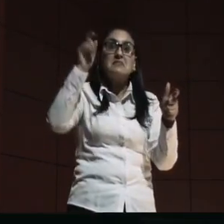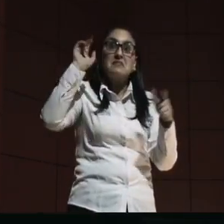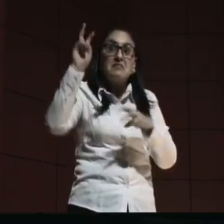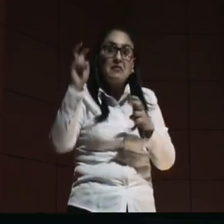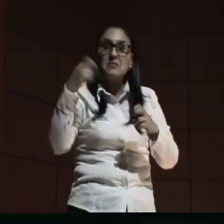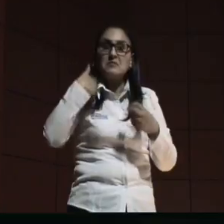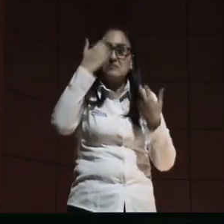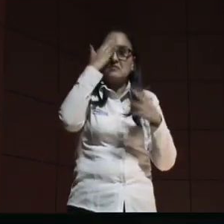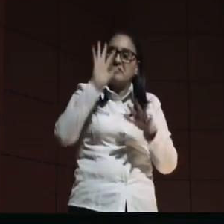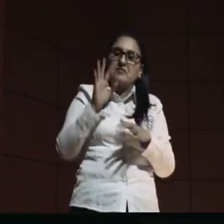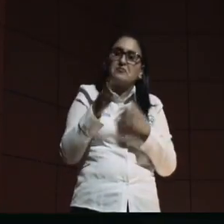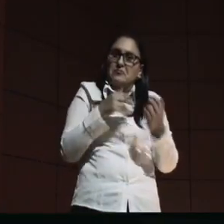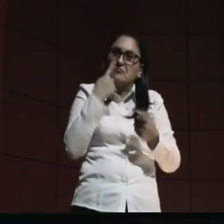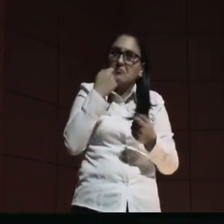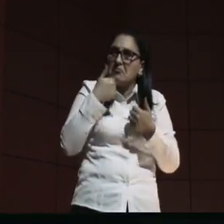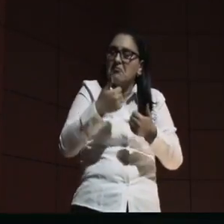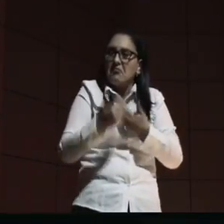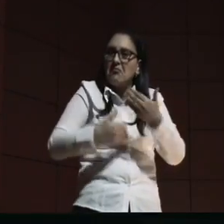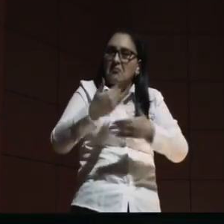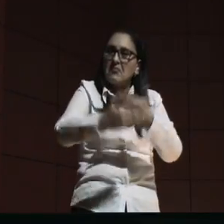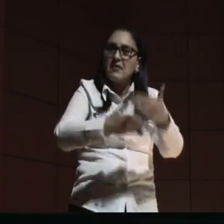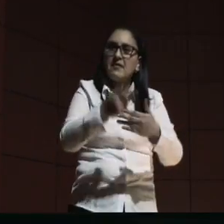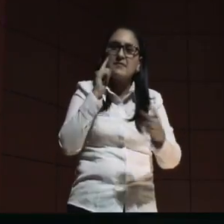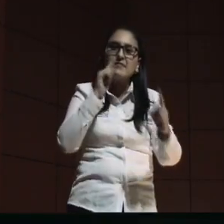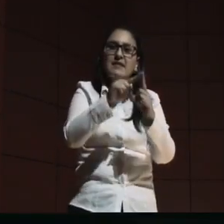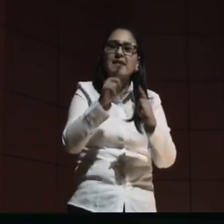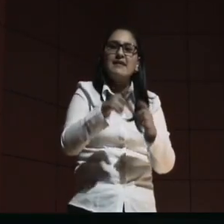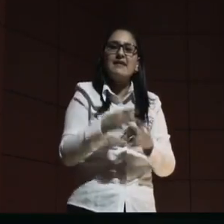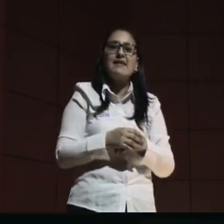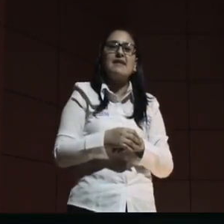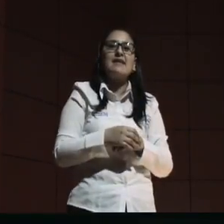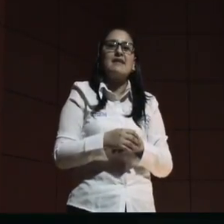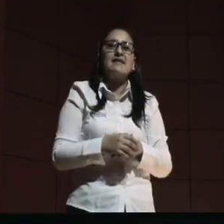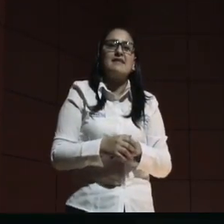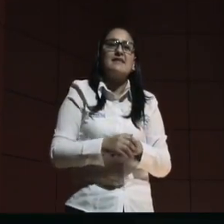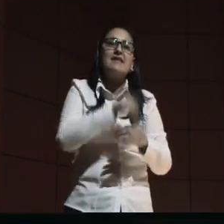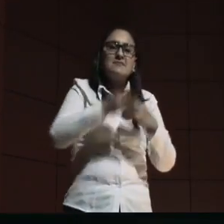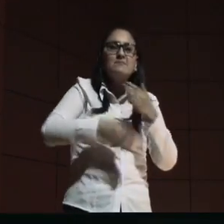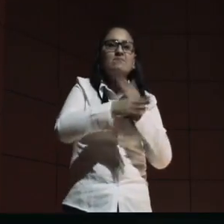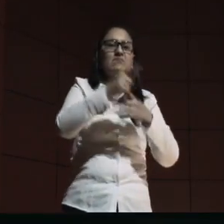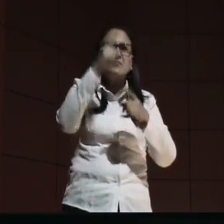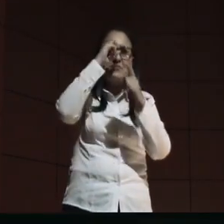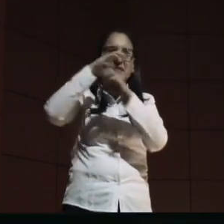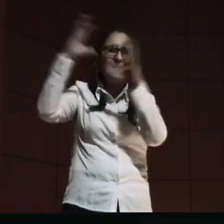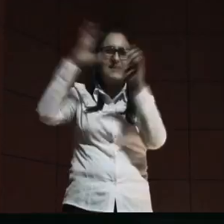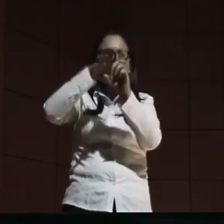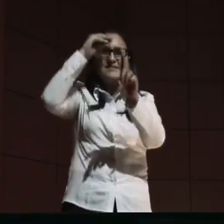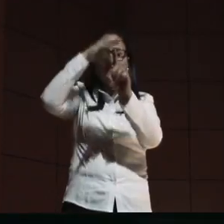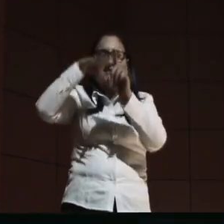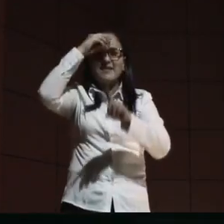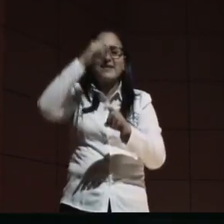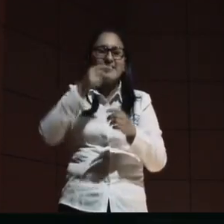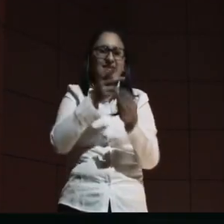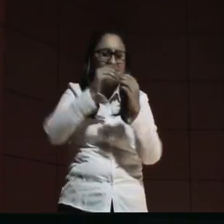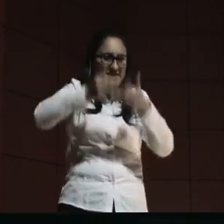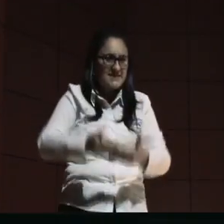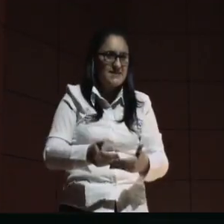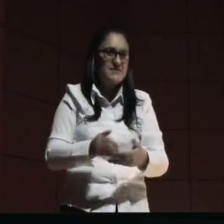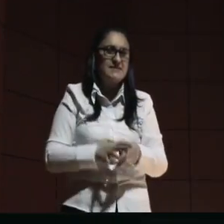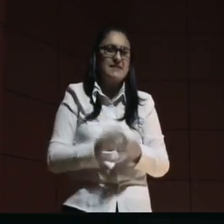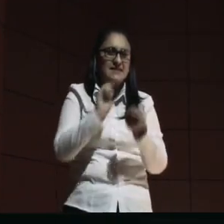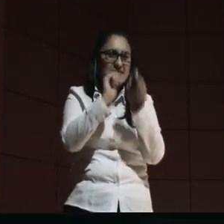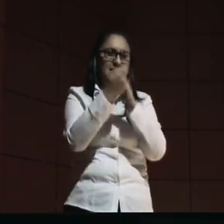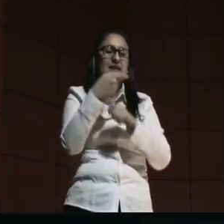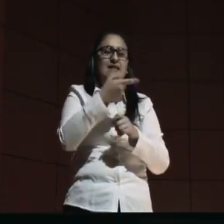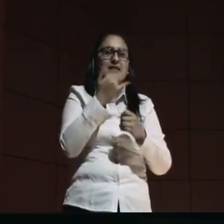tema. La cuestión es llegar a las personas para quitar y derribar todos esos imaginarios de lo que es la discapacidad. Y